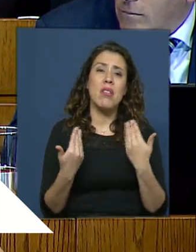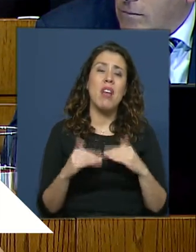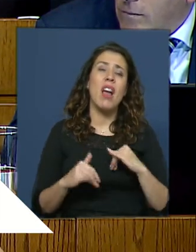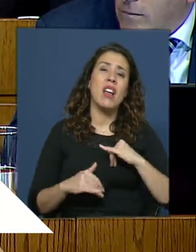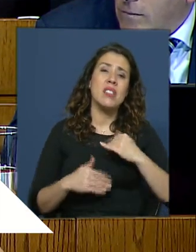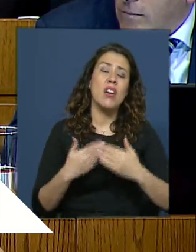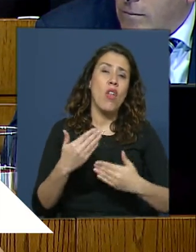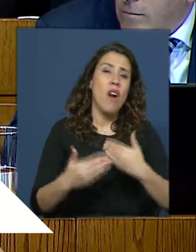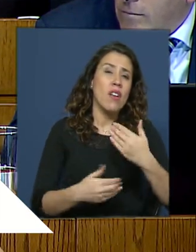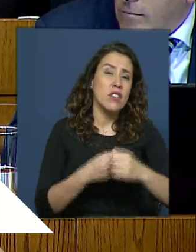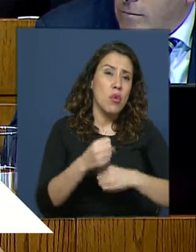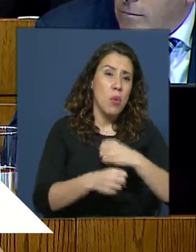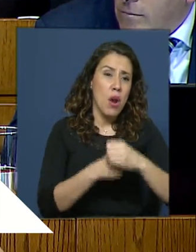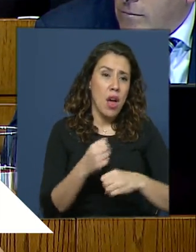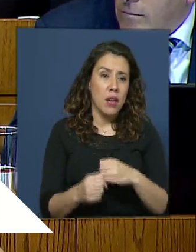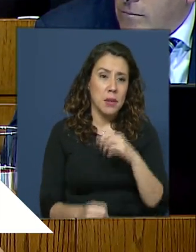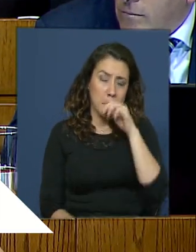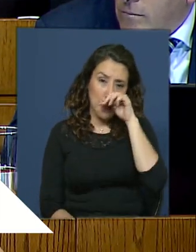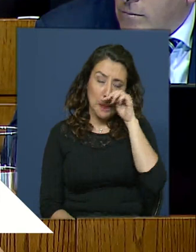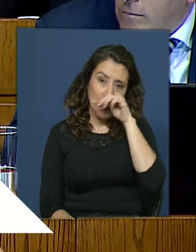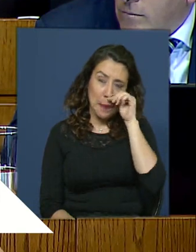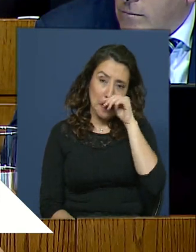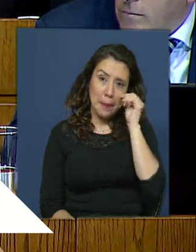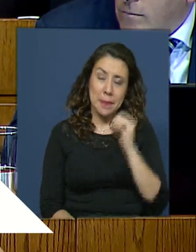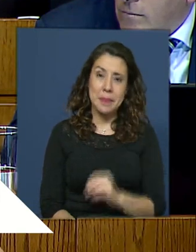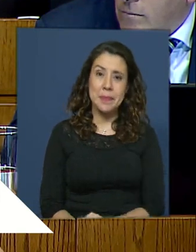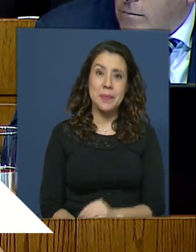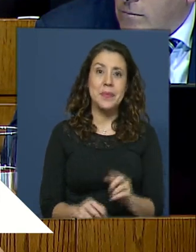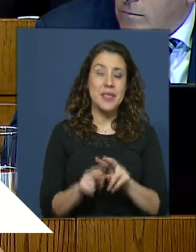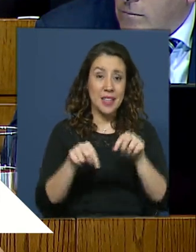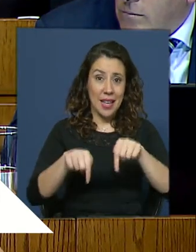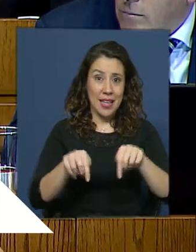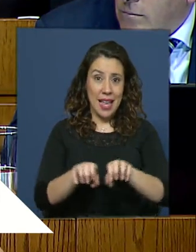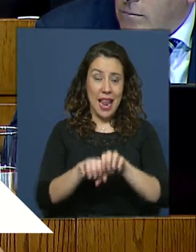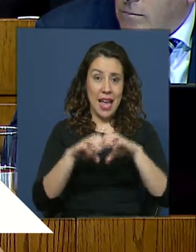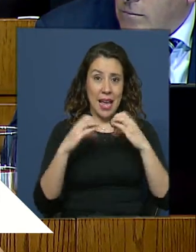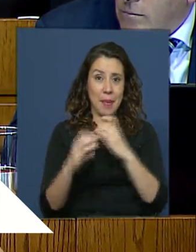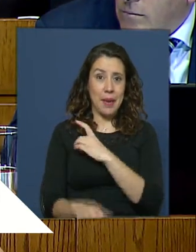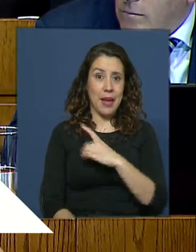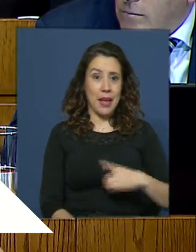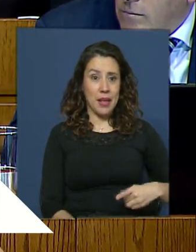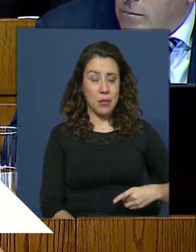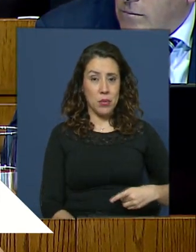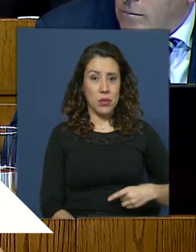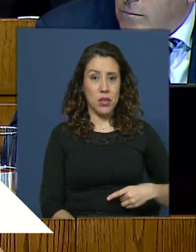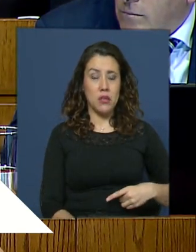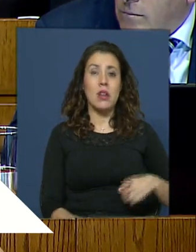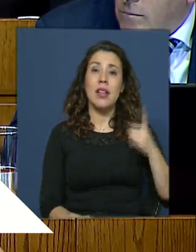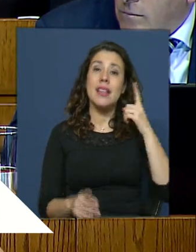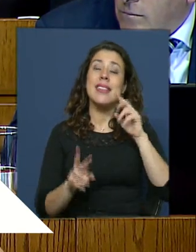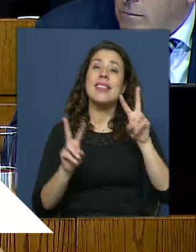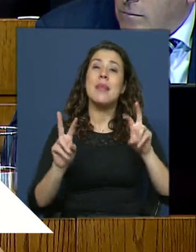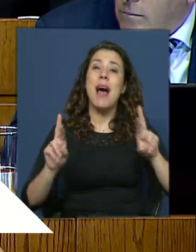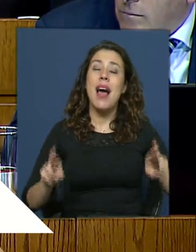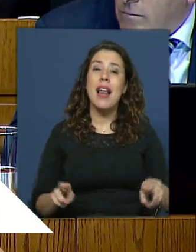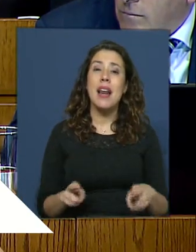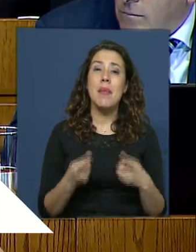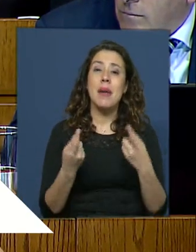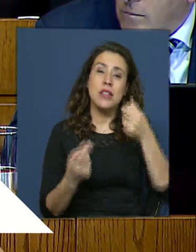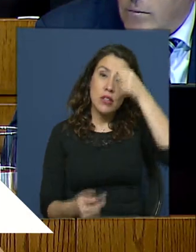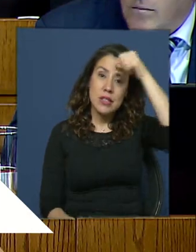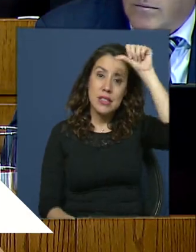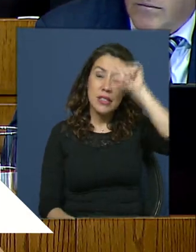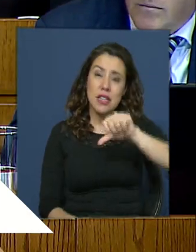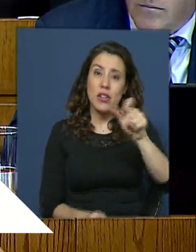través del tiempo y que se ha desarrollado ya en esta misma Cámara de Diputados sobre reparación y sanciones a los